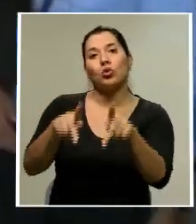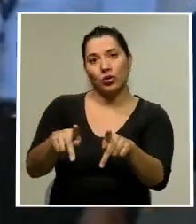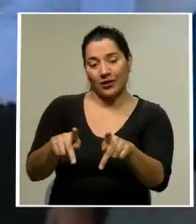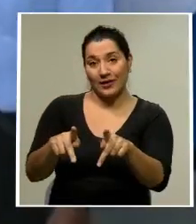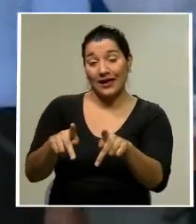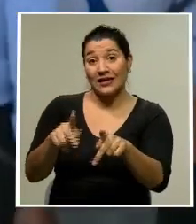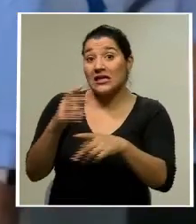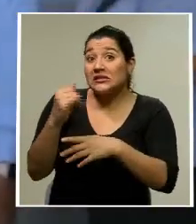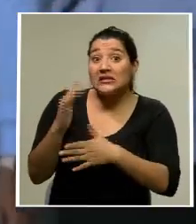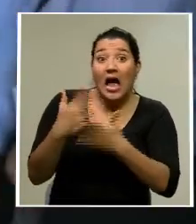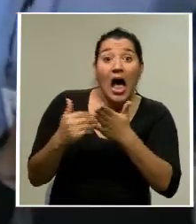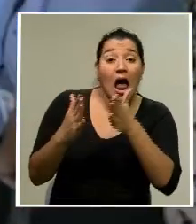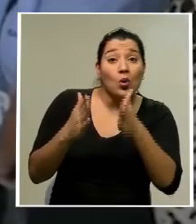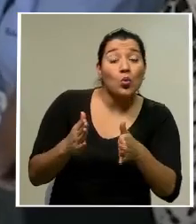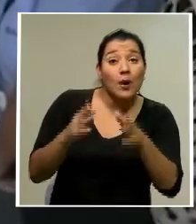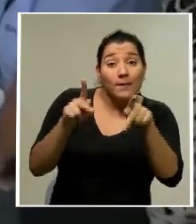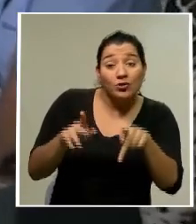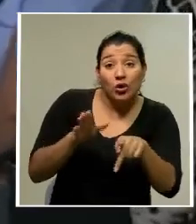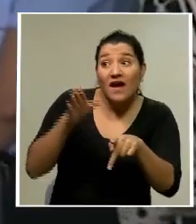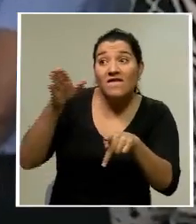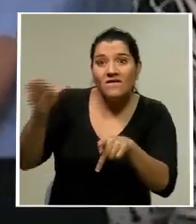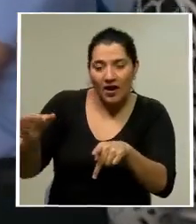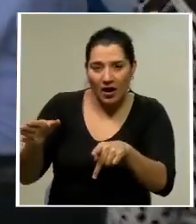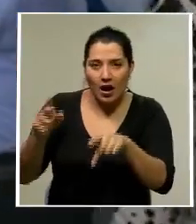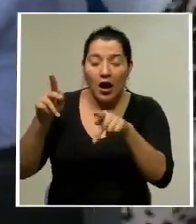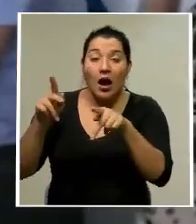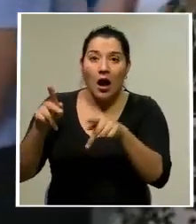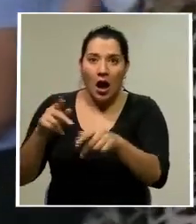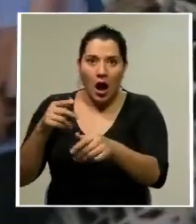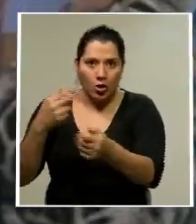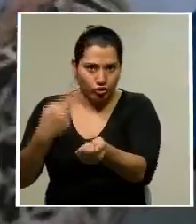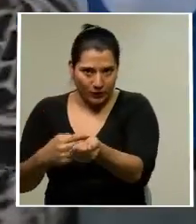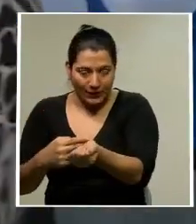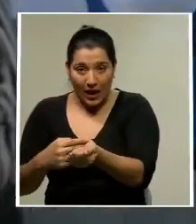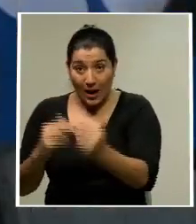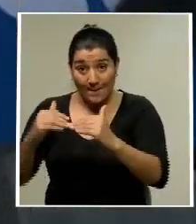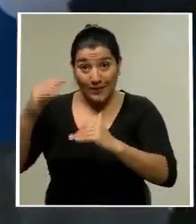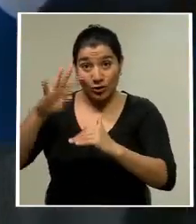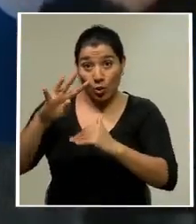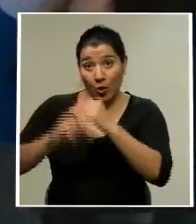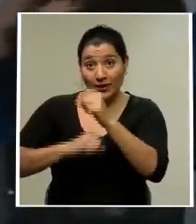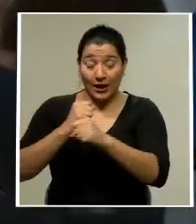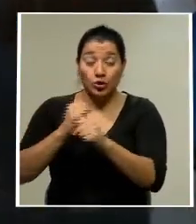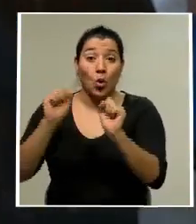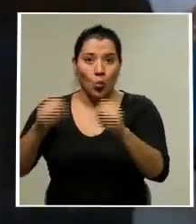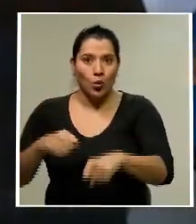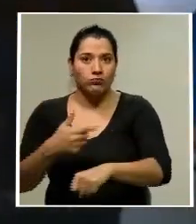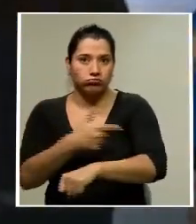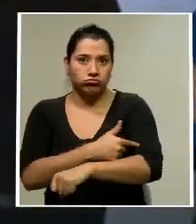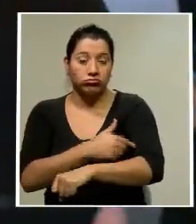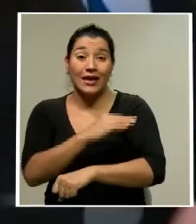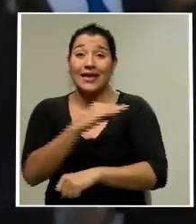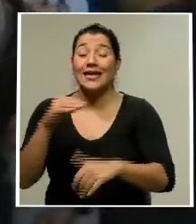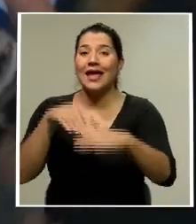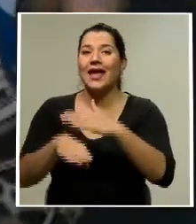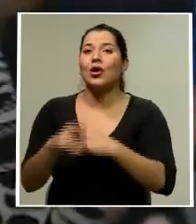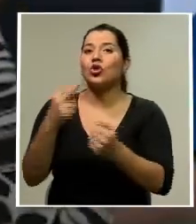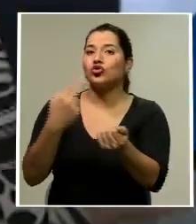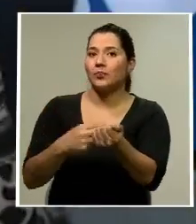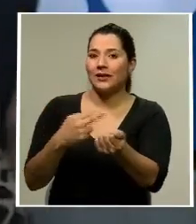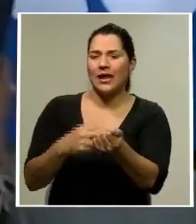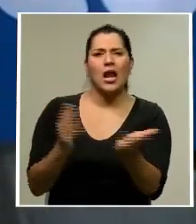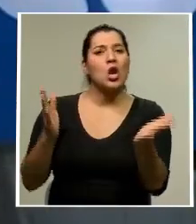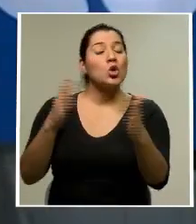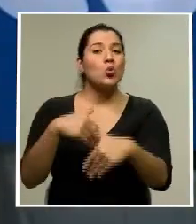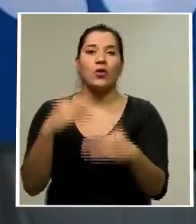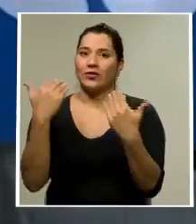si personas llegan a ese centro mayores de 40 años las puedan inmunizar. Y en los hospitales no hay